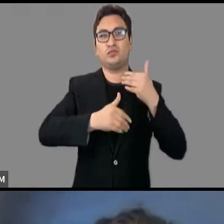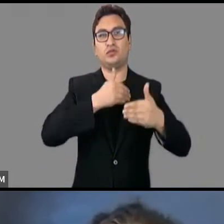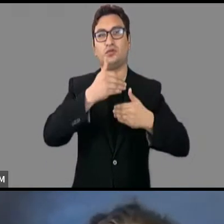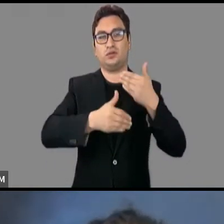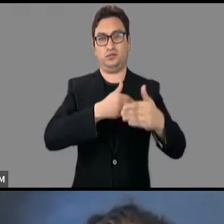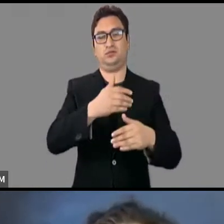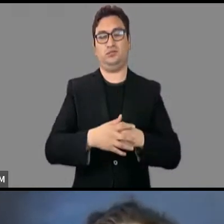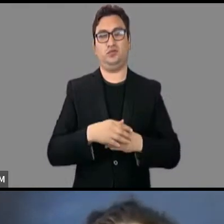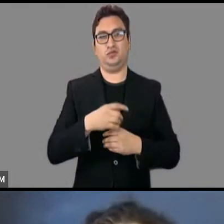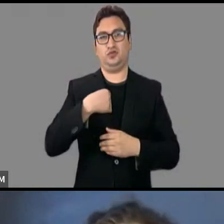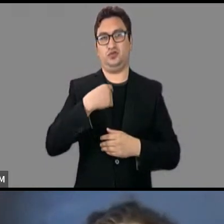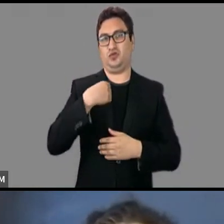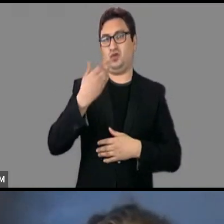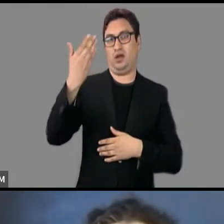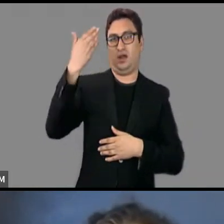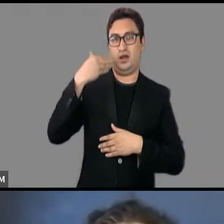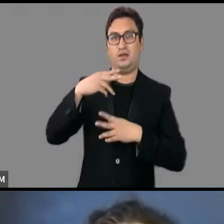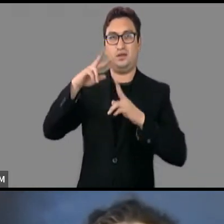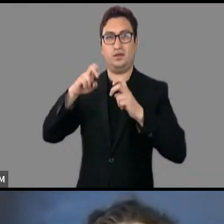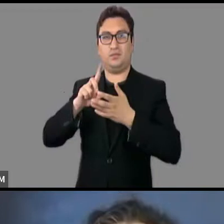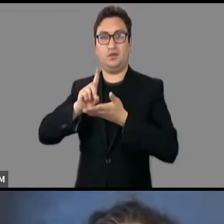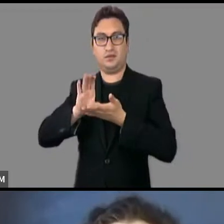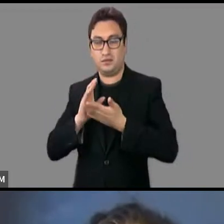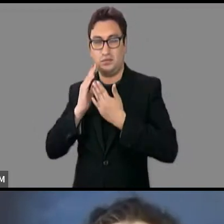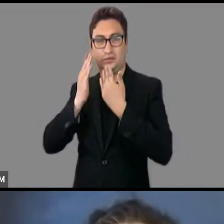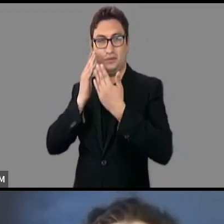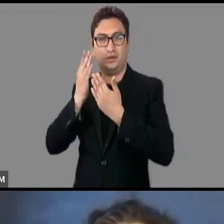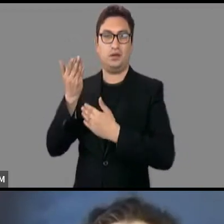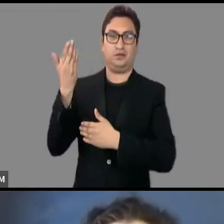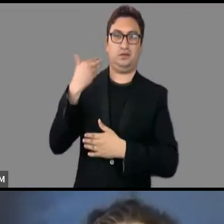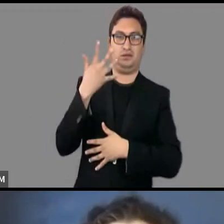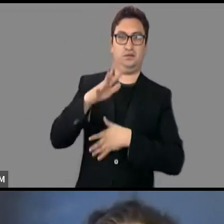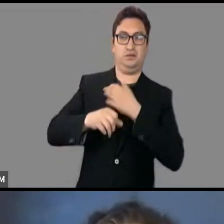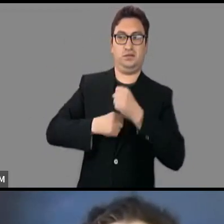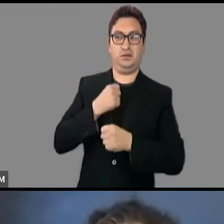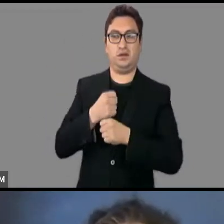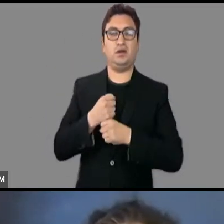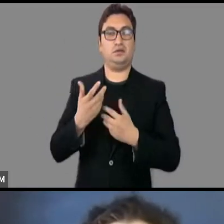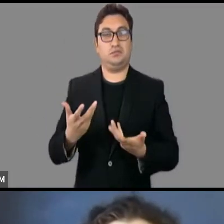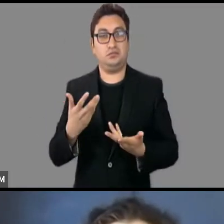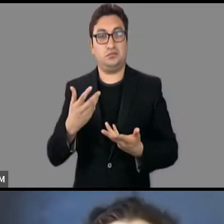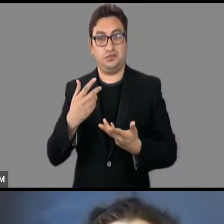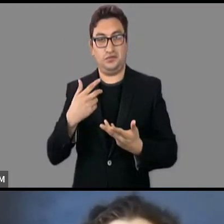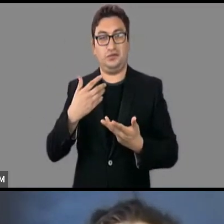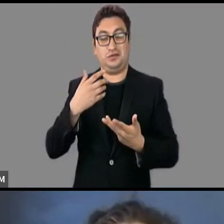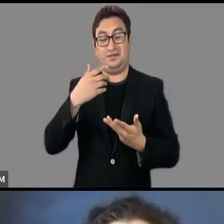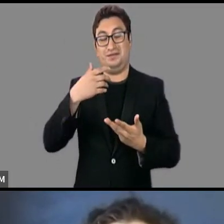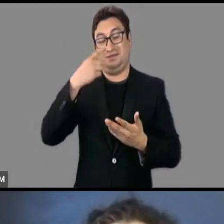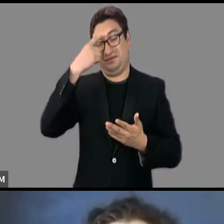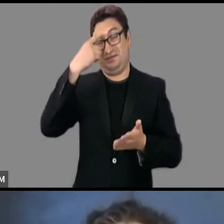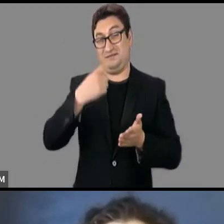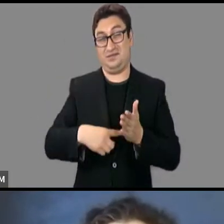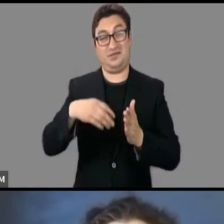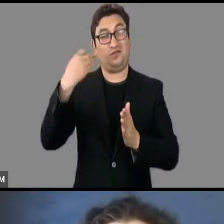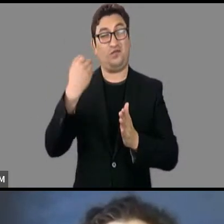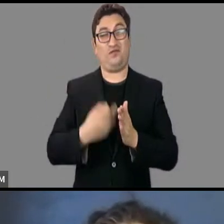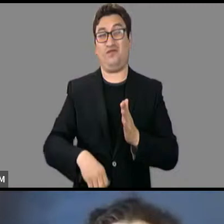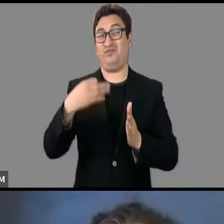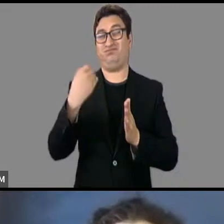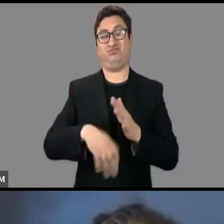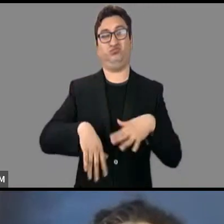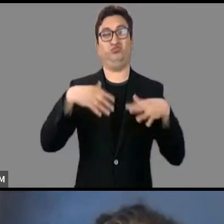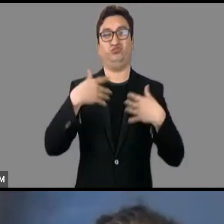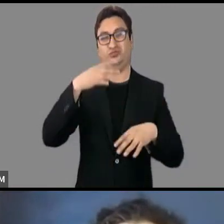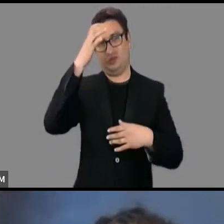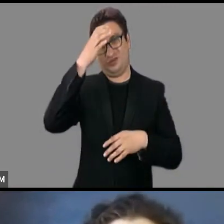a estudiar el tema de discapacidad hace 10 años y creo que es abismal la conciencia que hay y